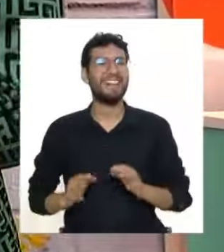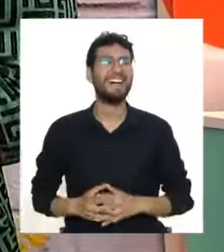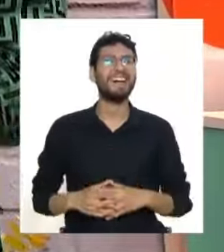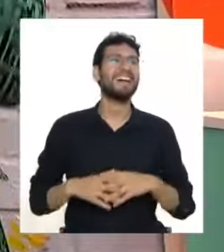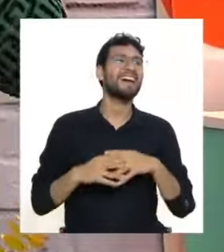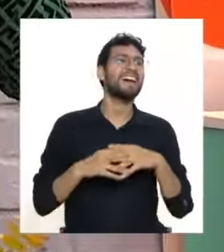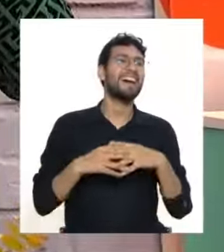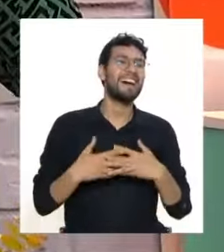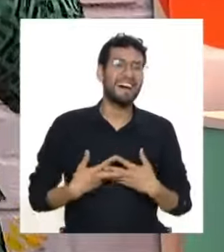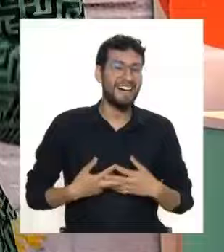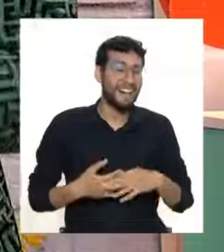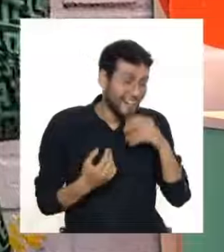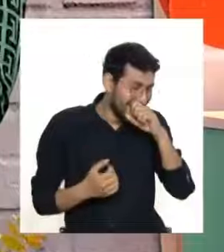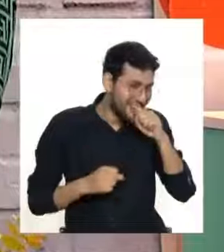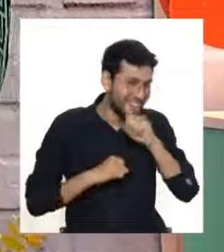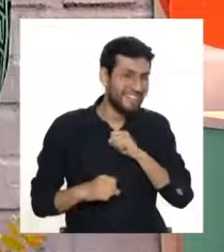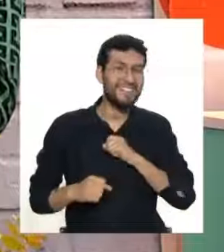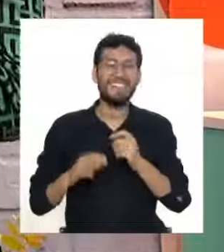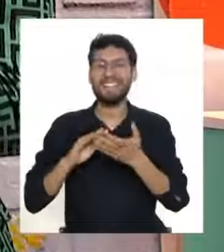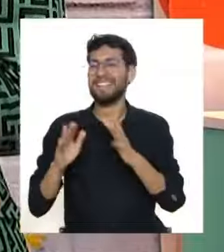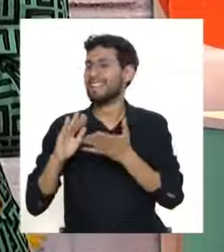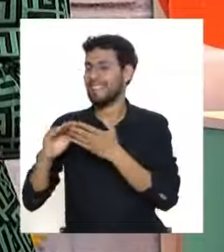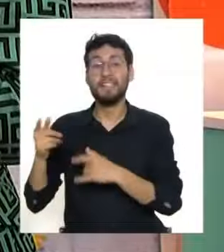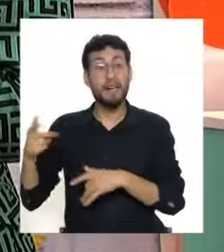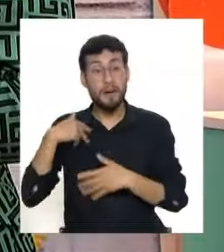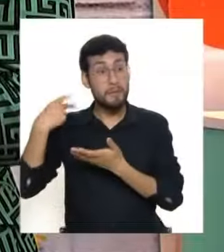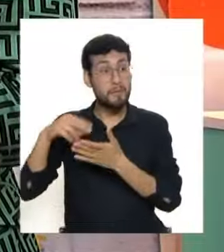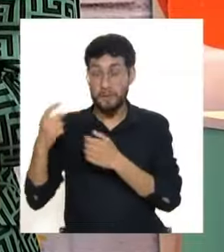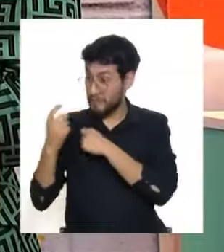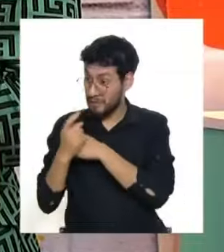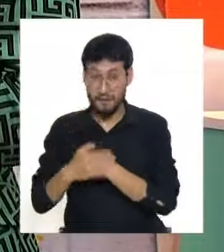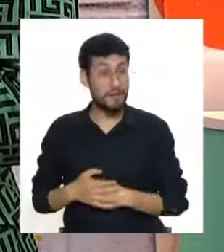Ahora, perdóname. Chicos, ¿nos pueden enseñar unos pasos?